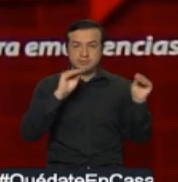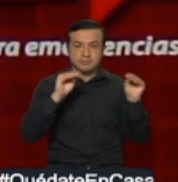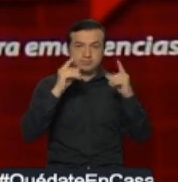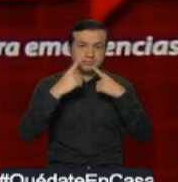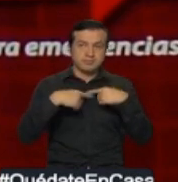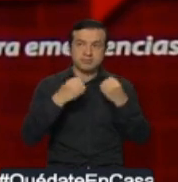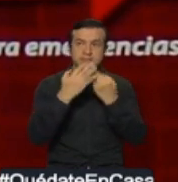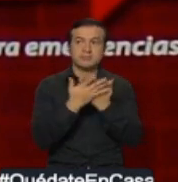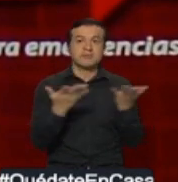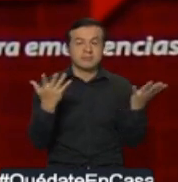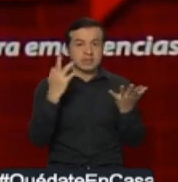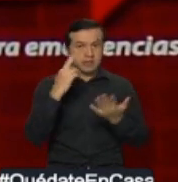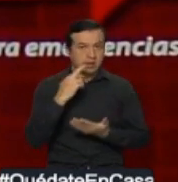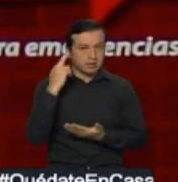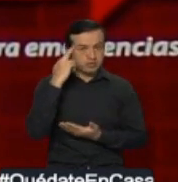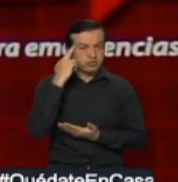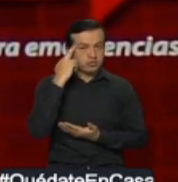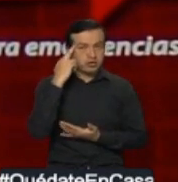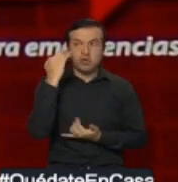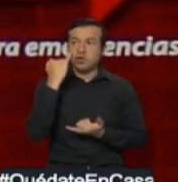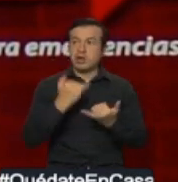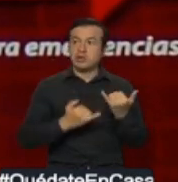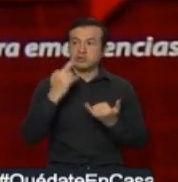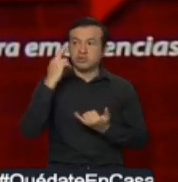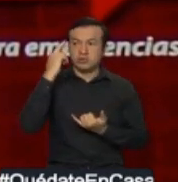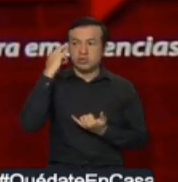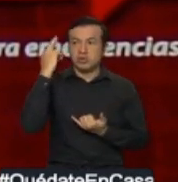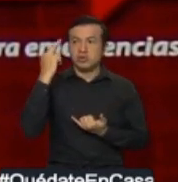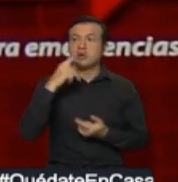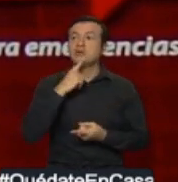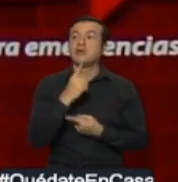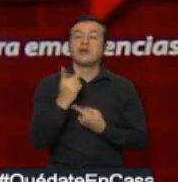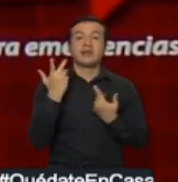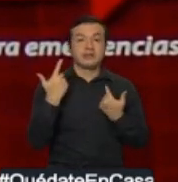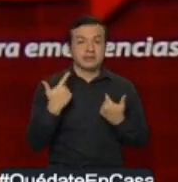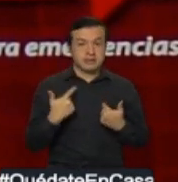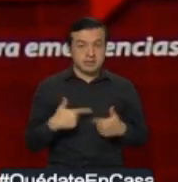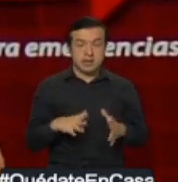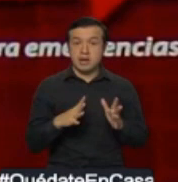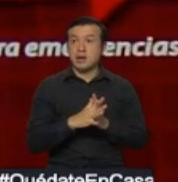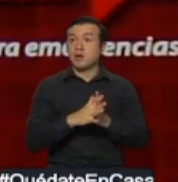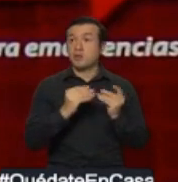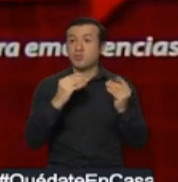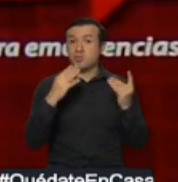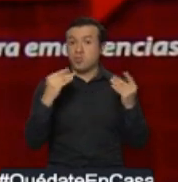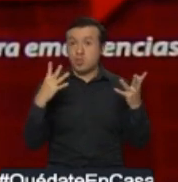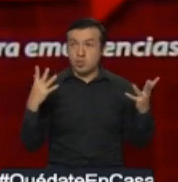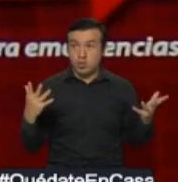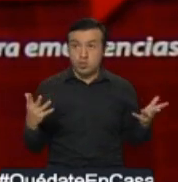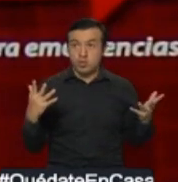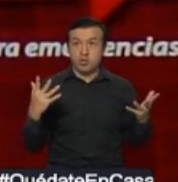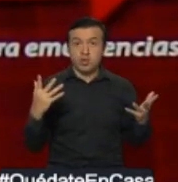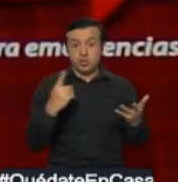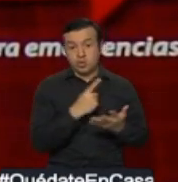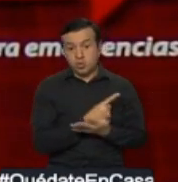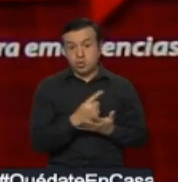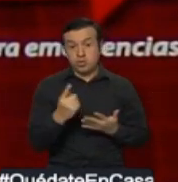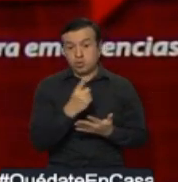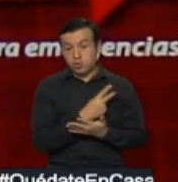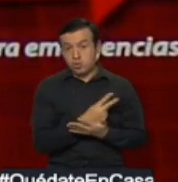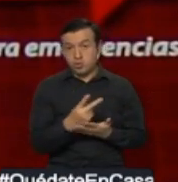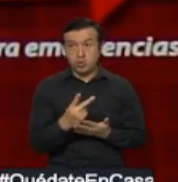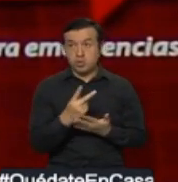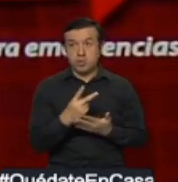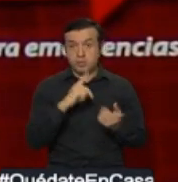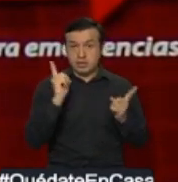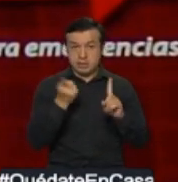final y quiero hacer una reflexión final. Hemos pasado ya el límite de los dos periodos de 14 días, que es